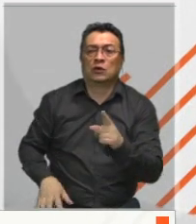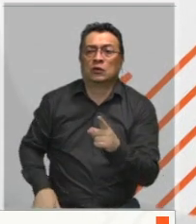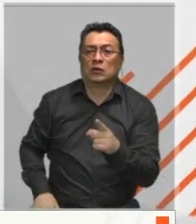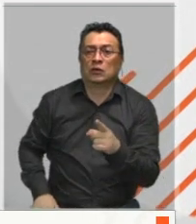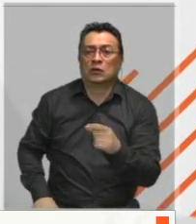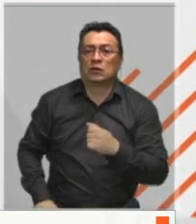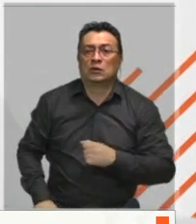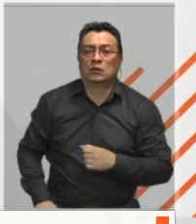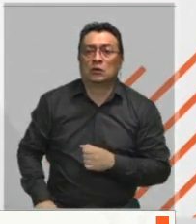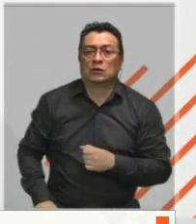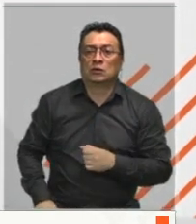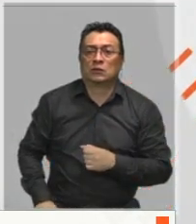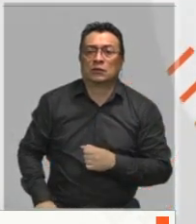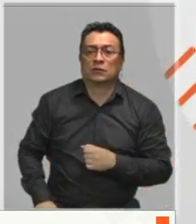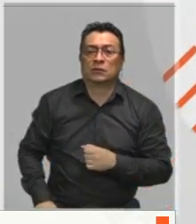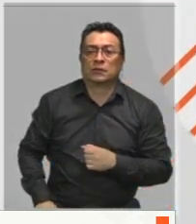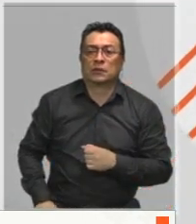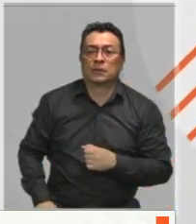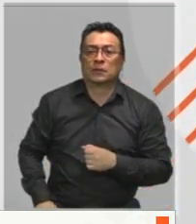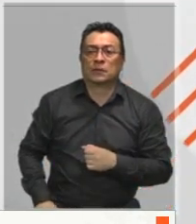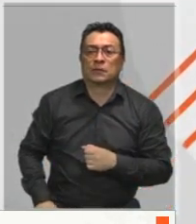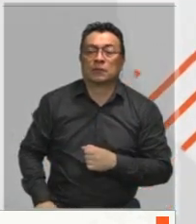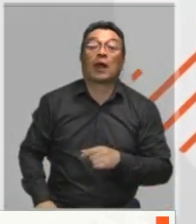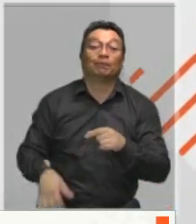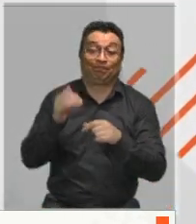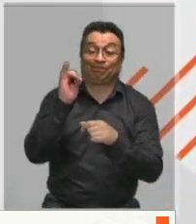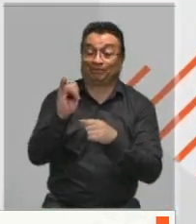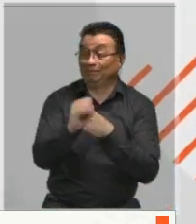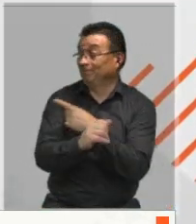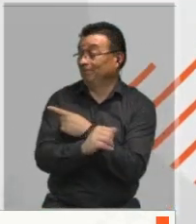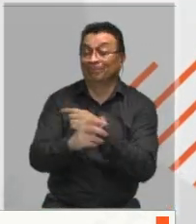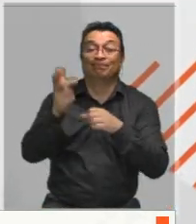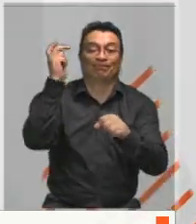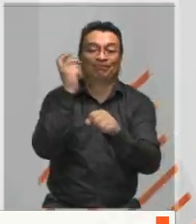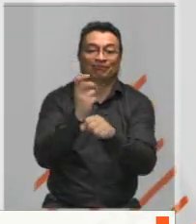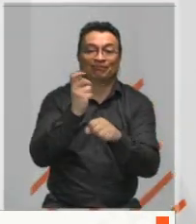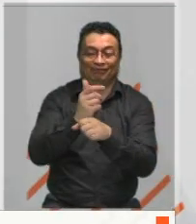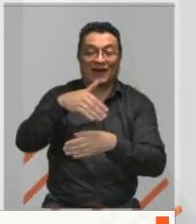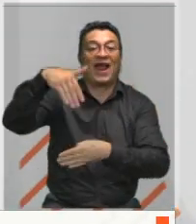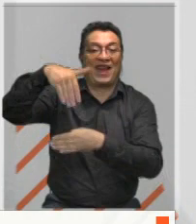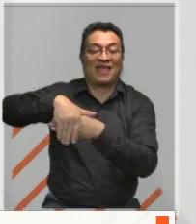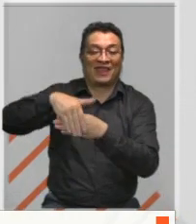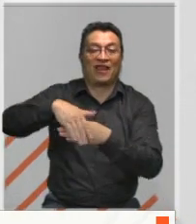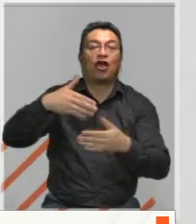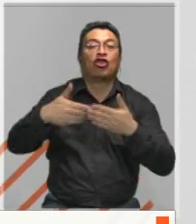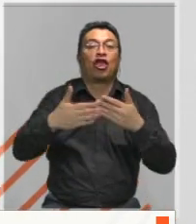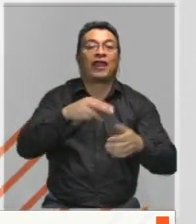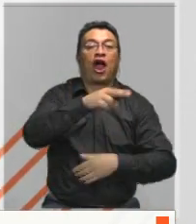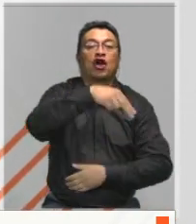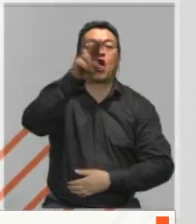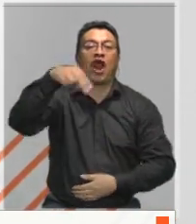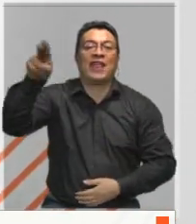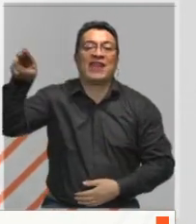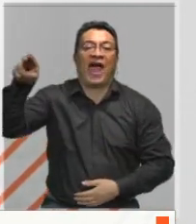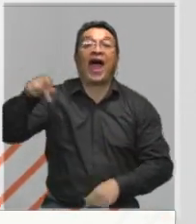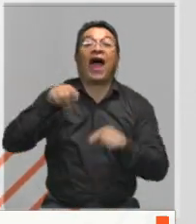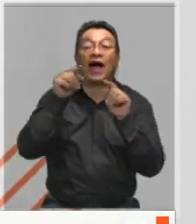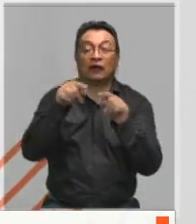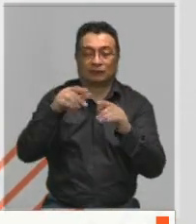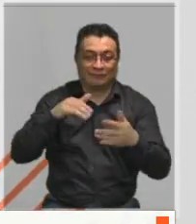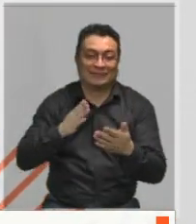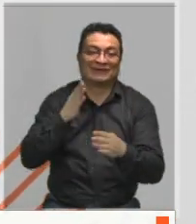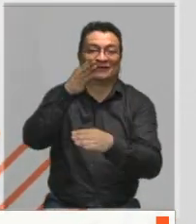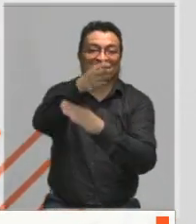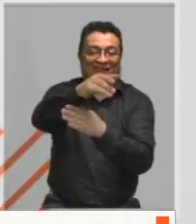Mira la media voladita, weón. Sí, una encerrona a plena tarde en Colina. Una familia que se dirigía al aeropuerto